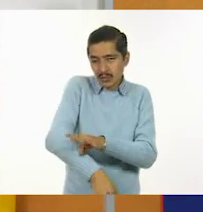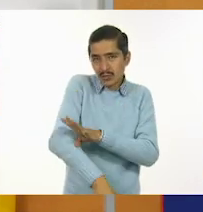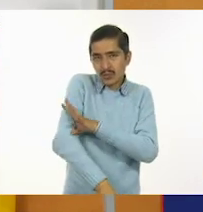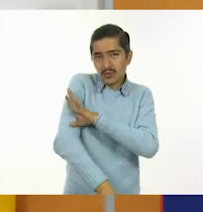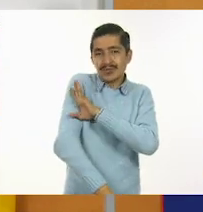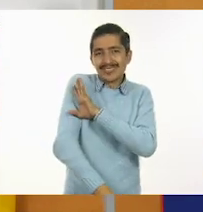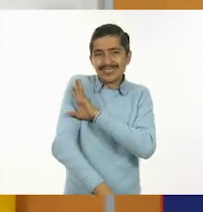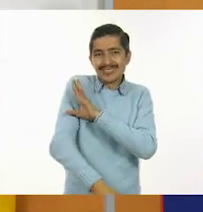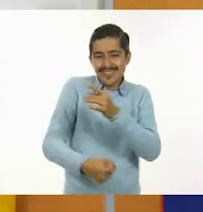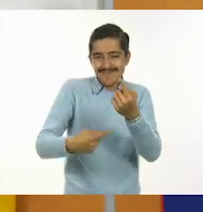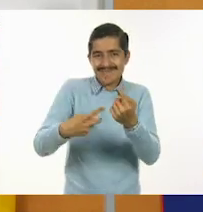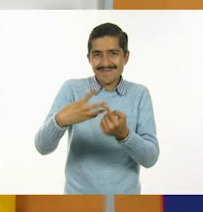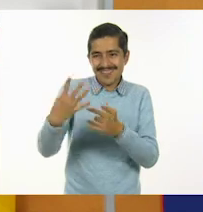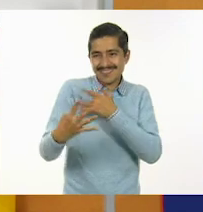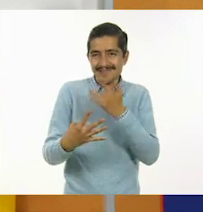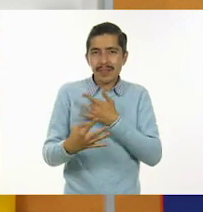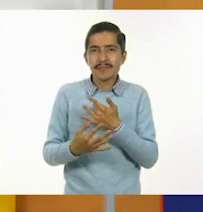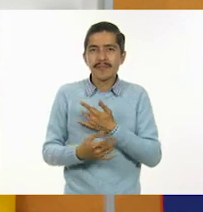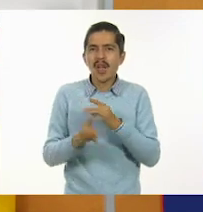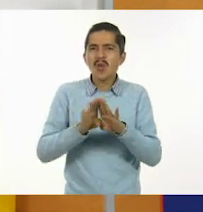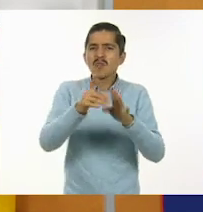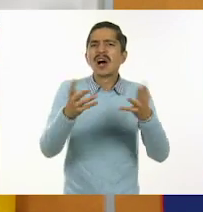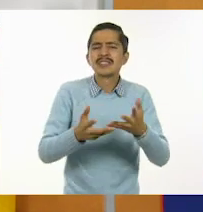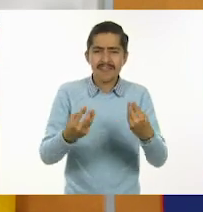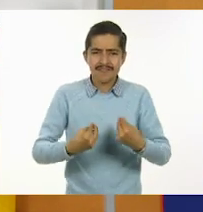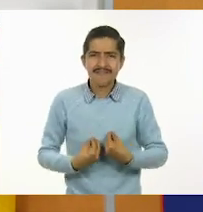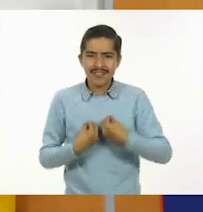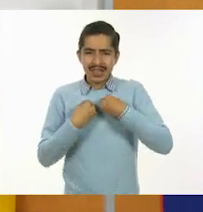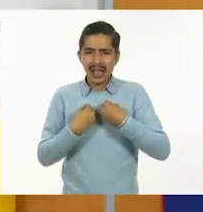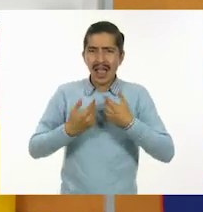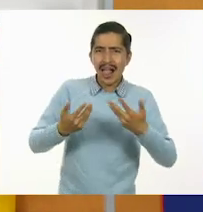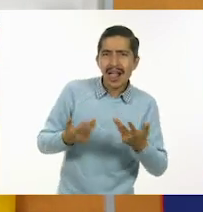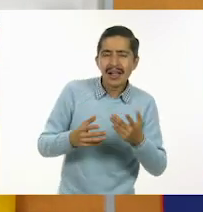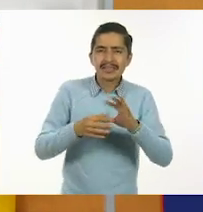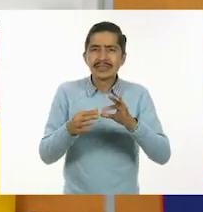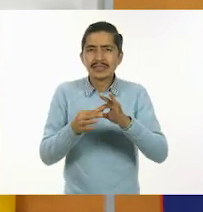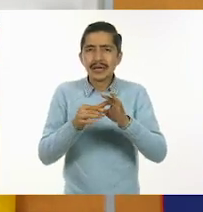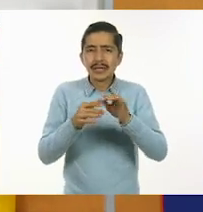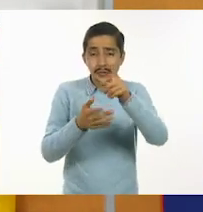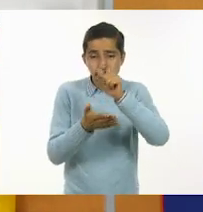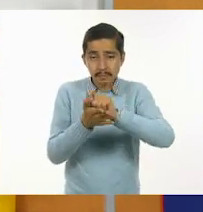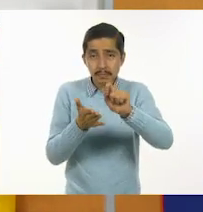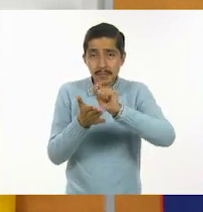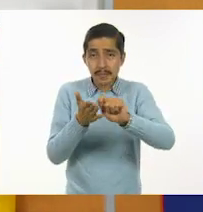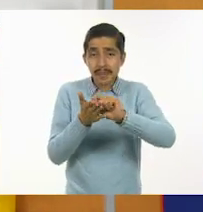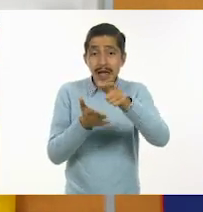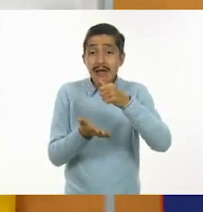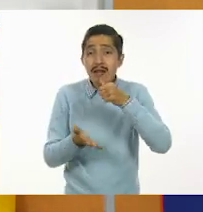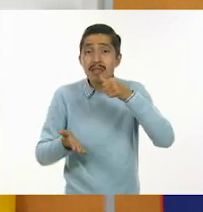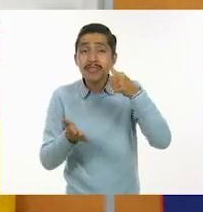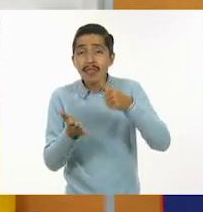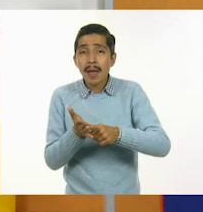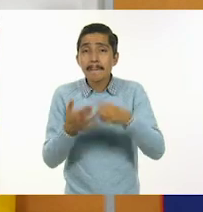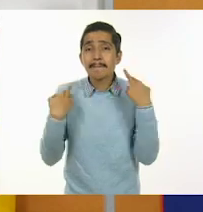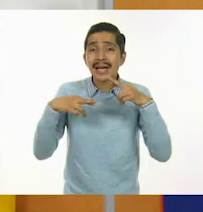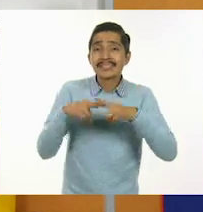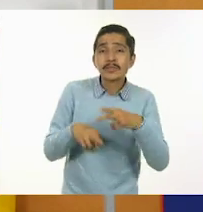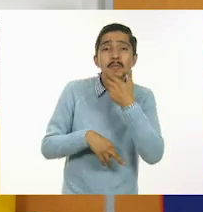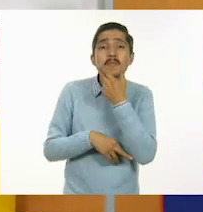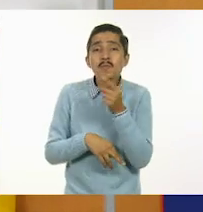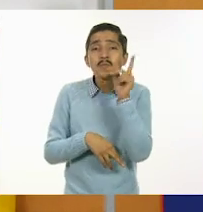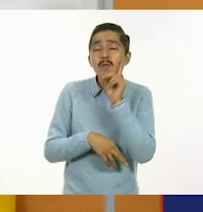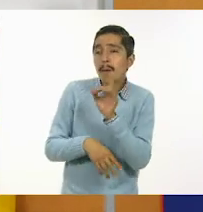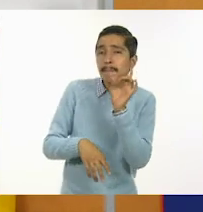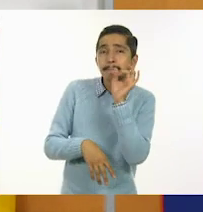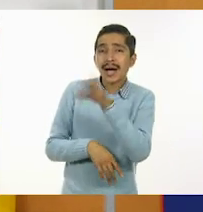hecho? ¿Alguna vivencia como la que tú acabas de platicar? Que le escriban y se la manden a los maestros y las maestras para